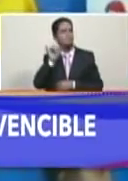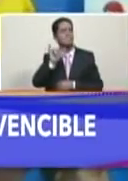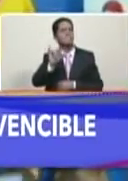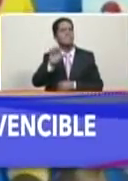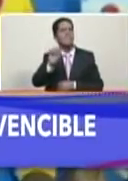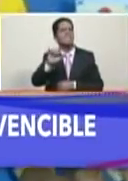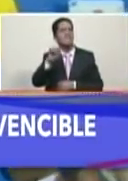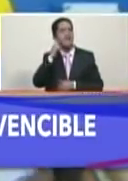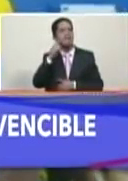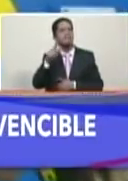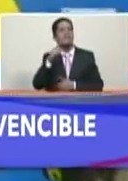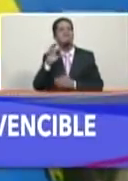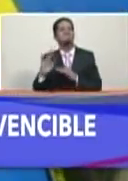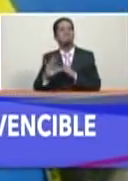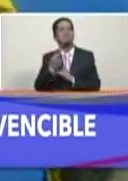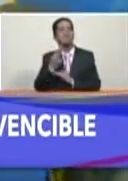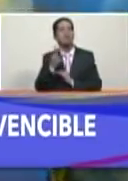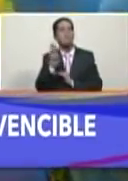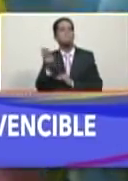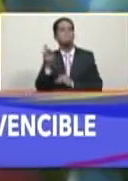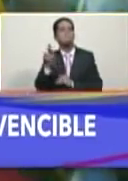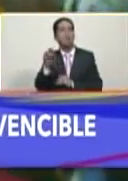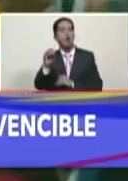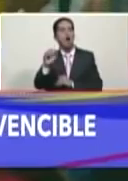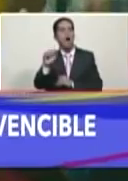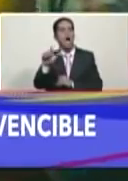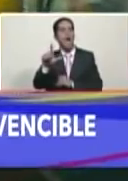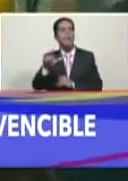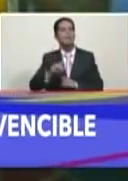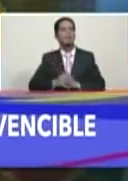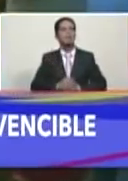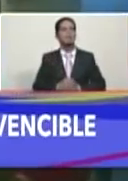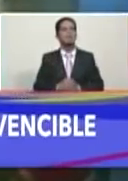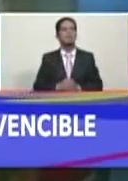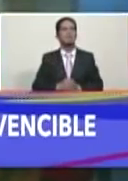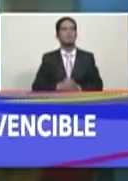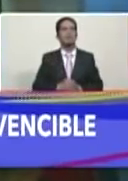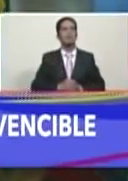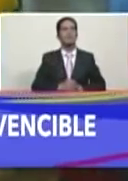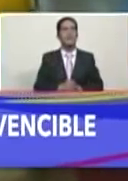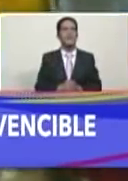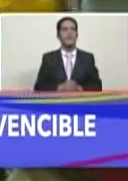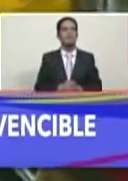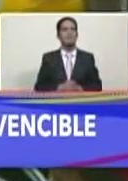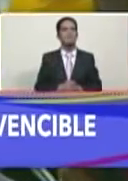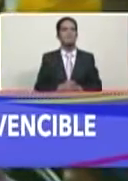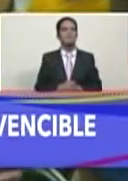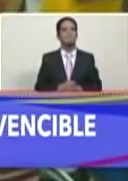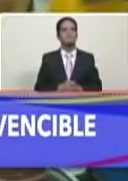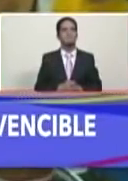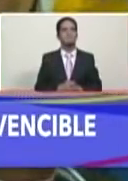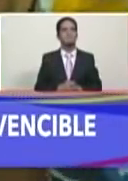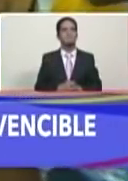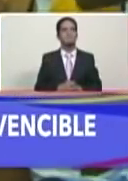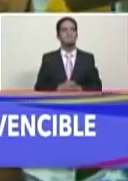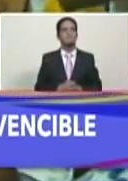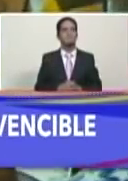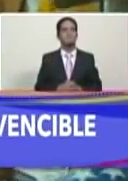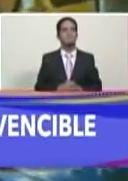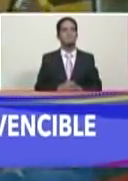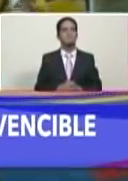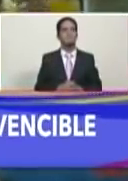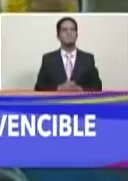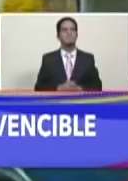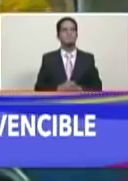de Fundaproval. Aquí le llevamos al pueblo 250 desayunos diarios, 250 almuerzos y 250